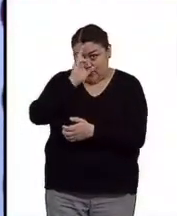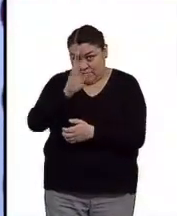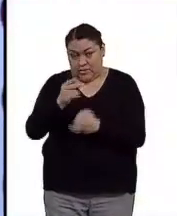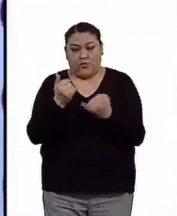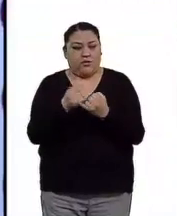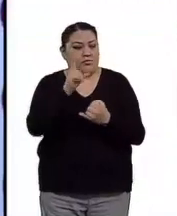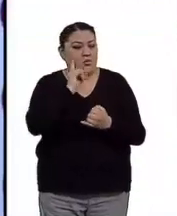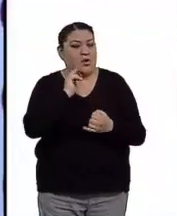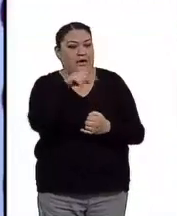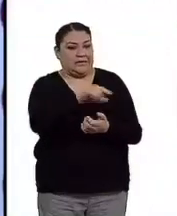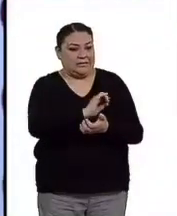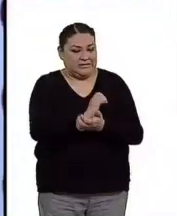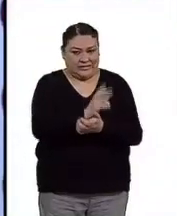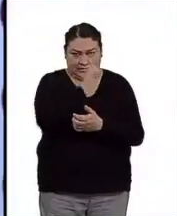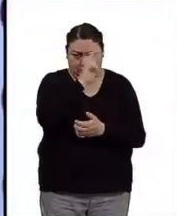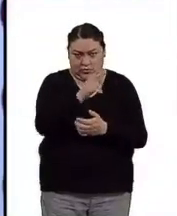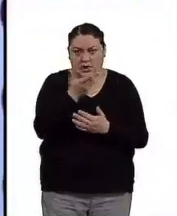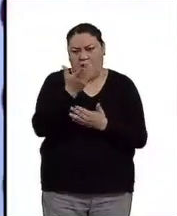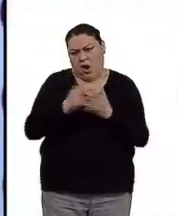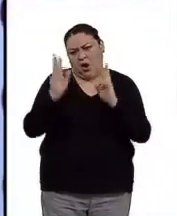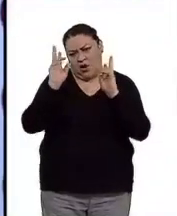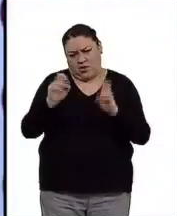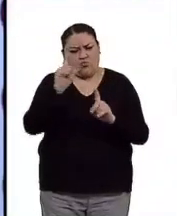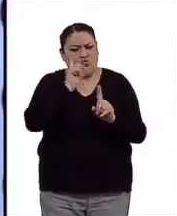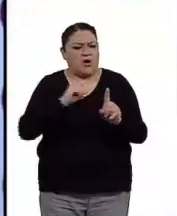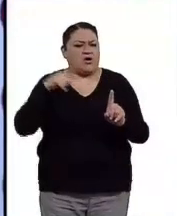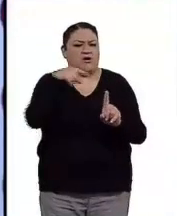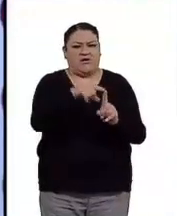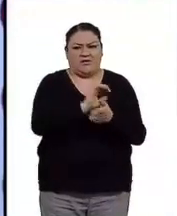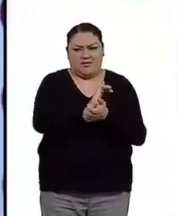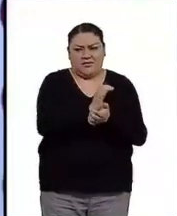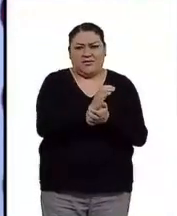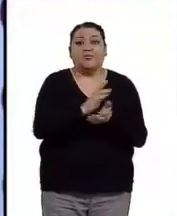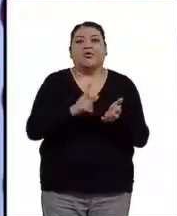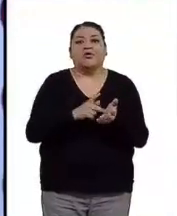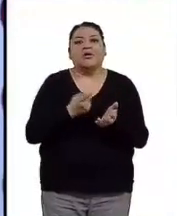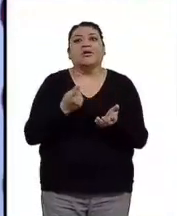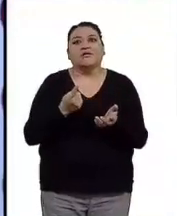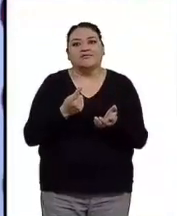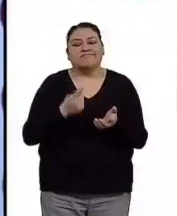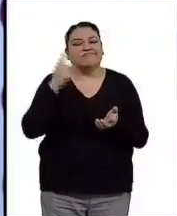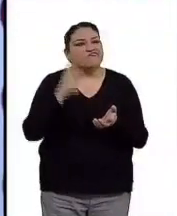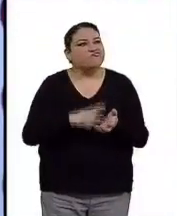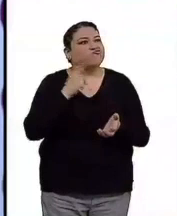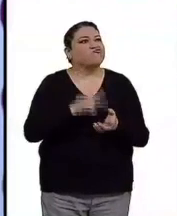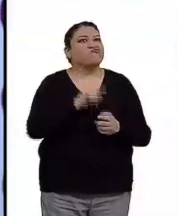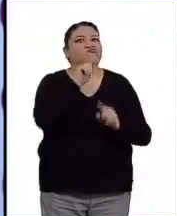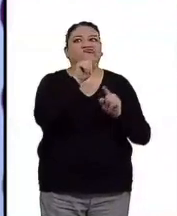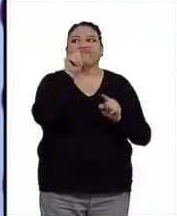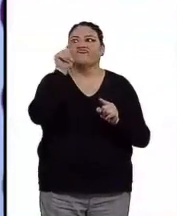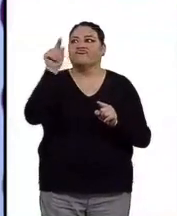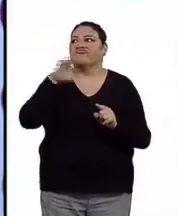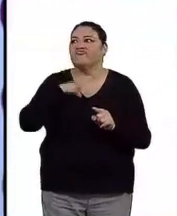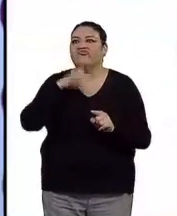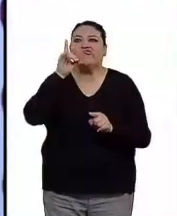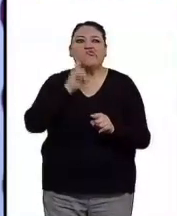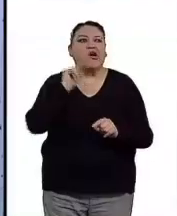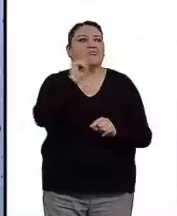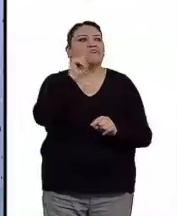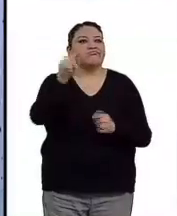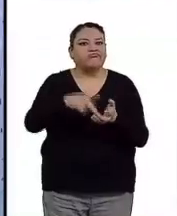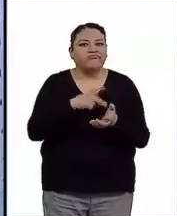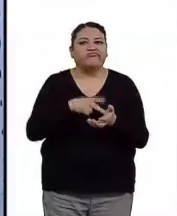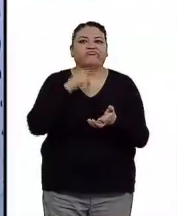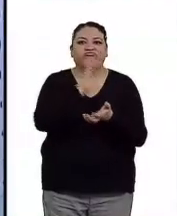Nosotros estamos hablando hoy de discriminación hacia las mujeres, ¿por qué? Porque es lo más frecuente, ¿no? Es lo más frecuente. Somos un sector vulnerable en ese